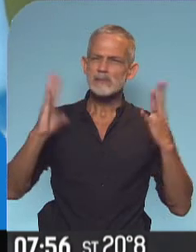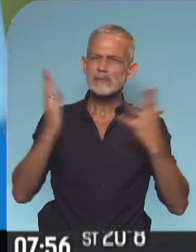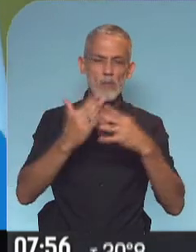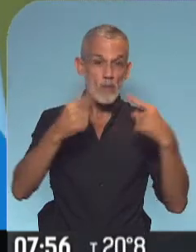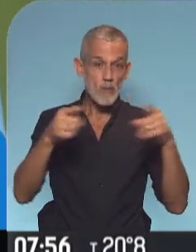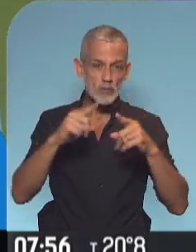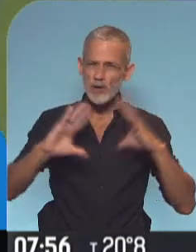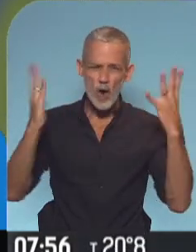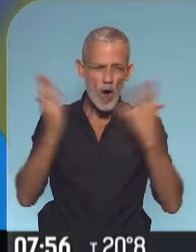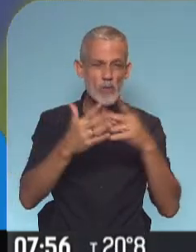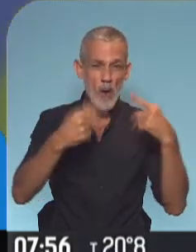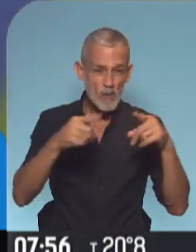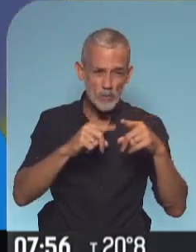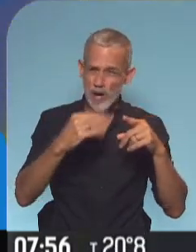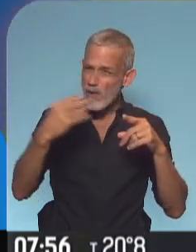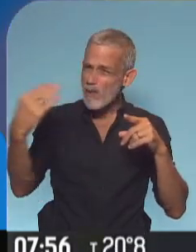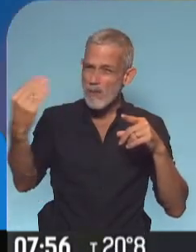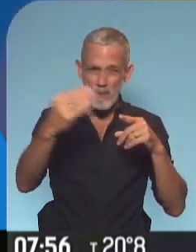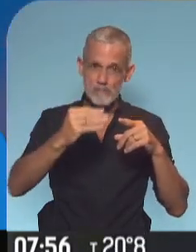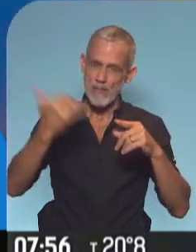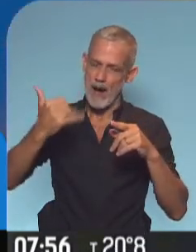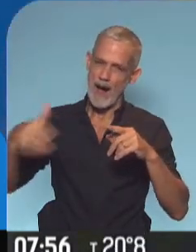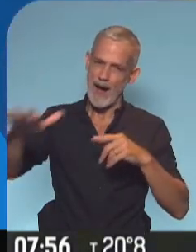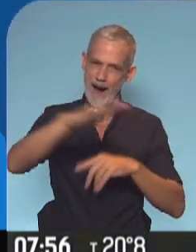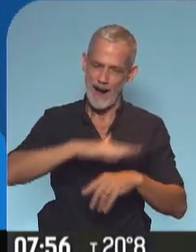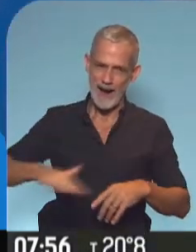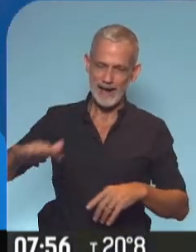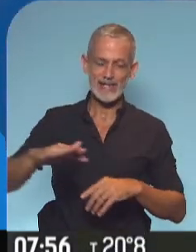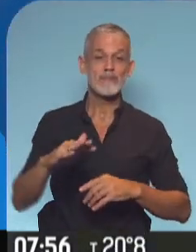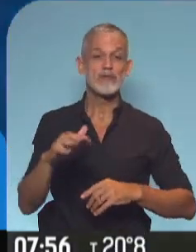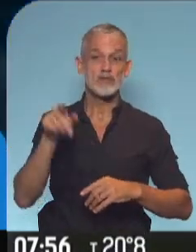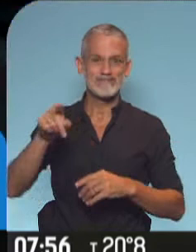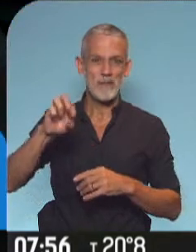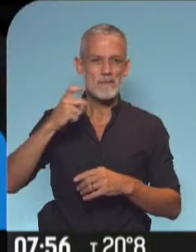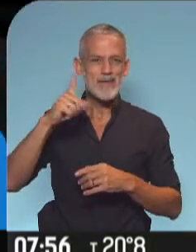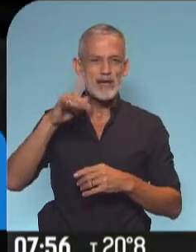argentino que más se toca su música en el mundo, ¿no? Y todo lo que trae Astor atrás